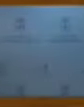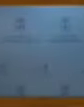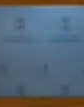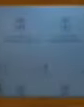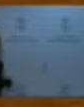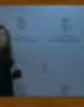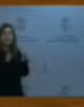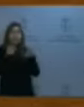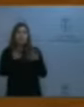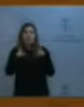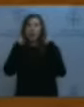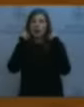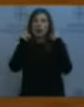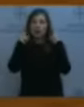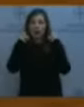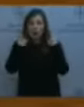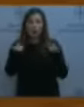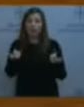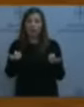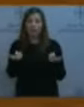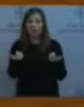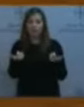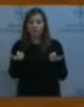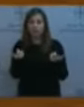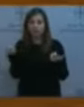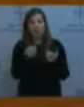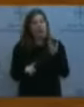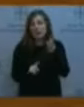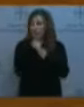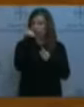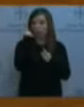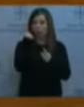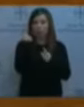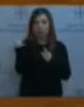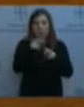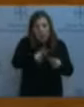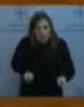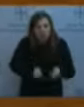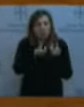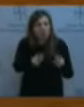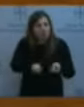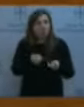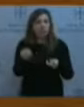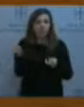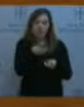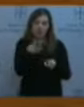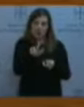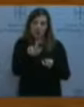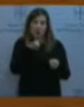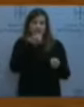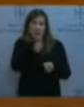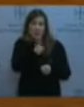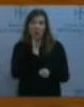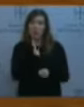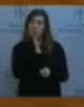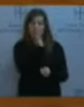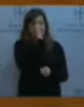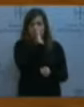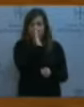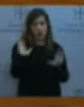pero una educación que no tire de la innovación y que no se renueve está condenando a la comunidad autónoma